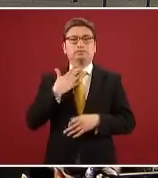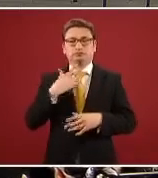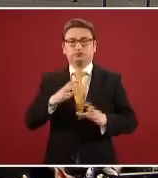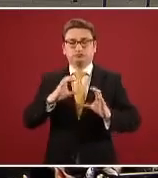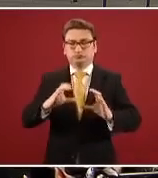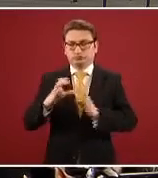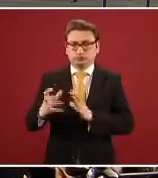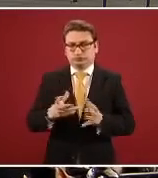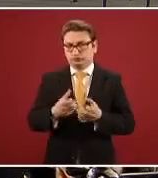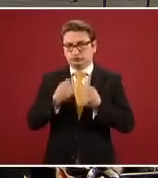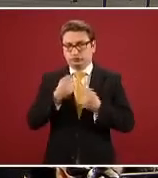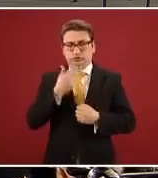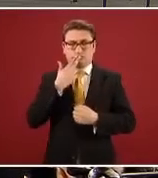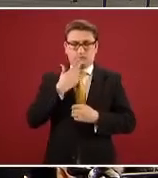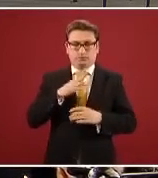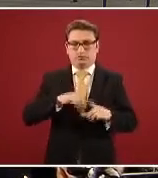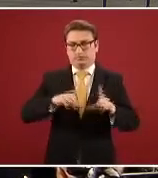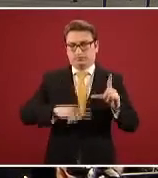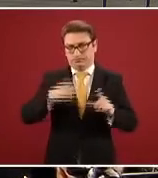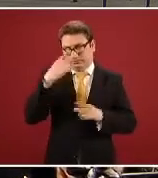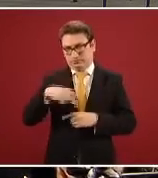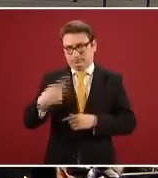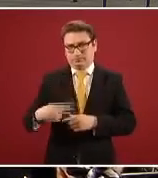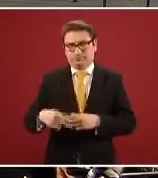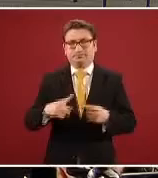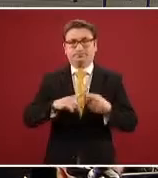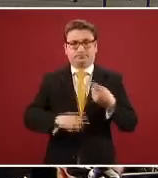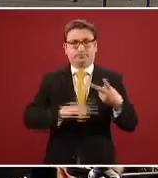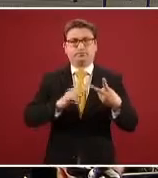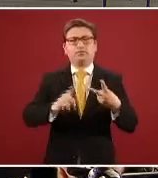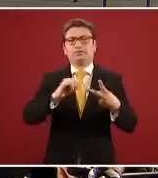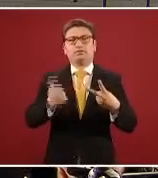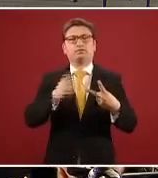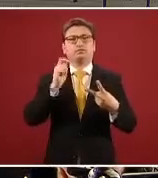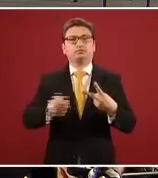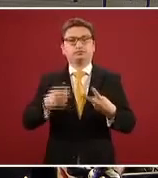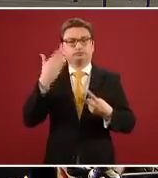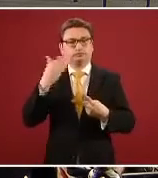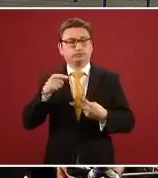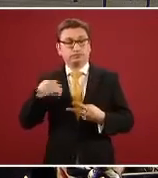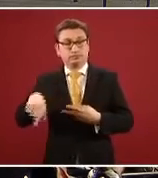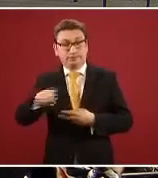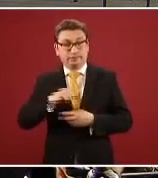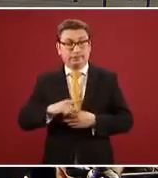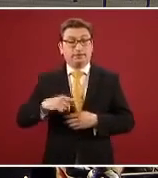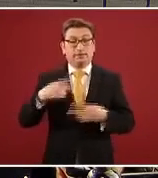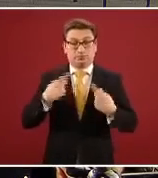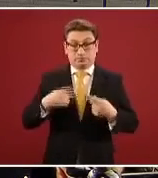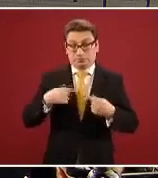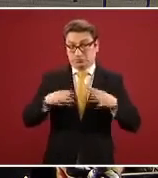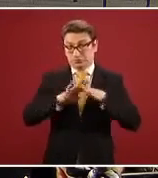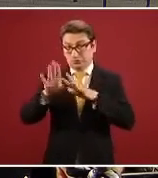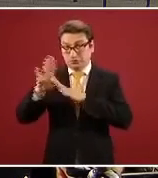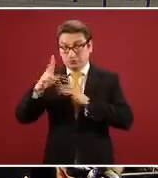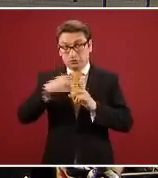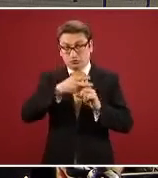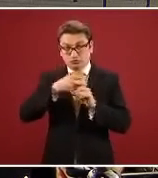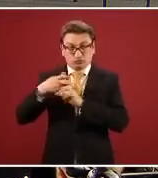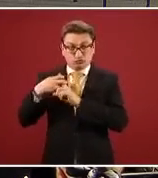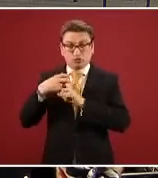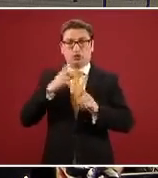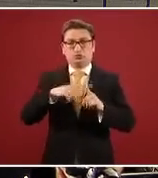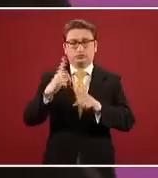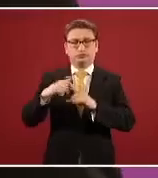patrimonio de todas las mexicanas y todos los mexicanos. Segundo punto tuvo que ver con la trata y el tráfico ilegal de migrantes, particularmente por las